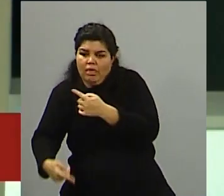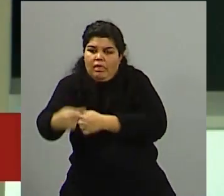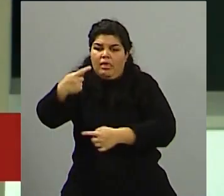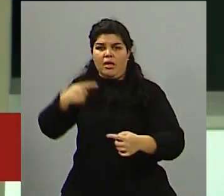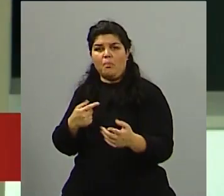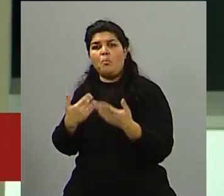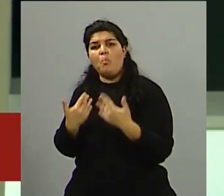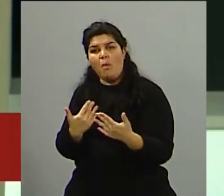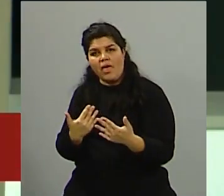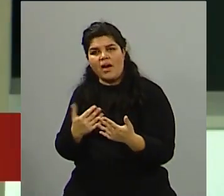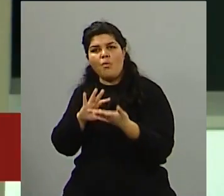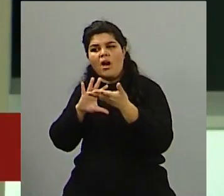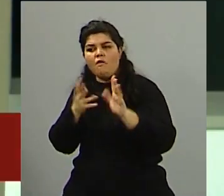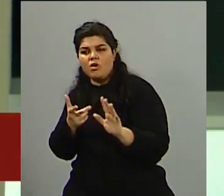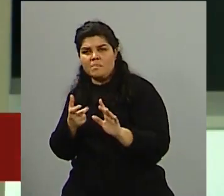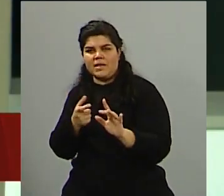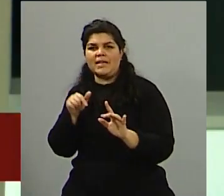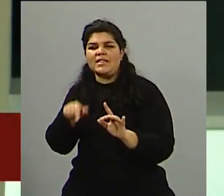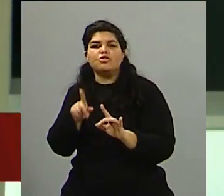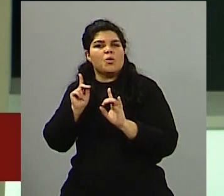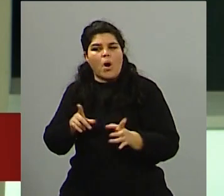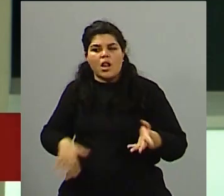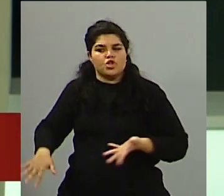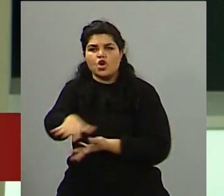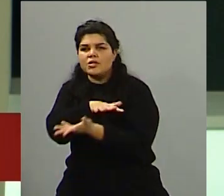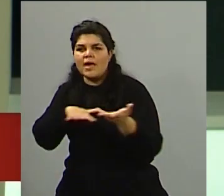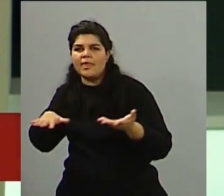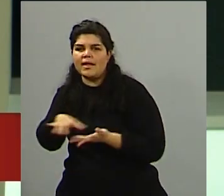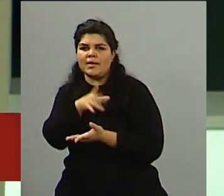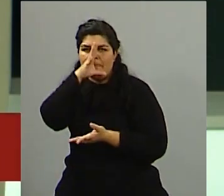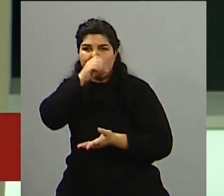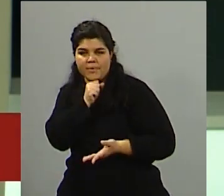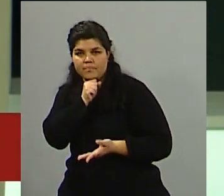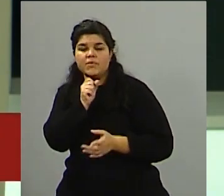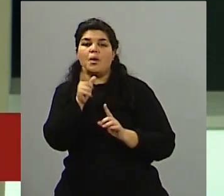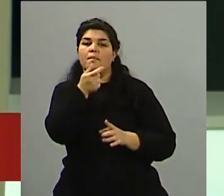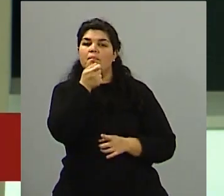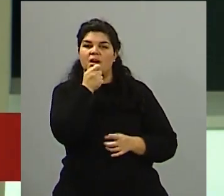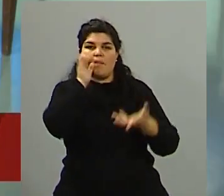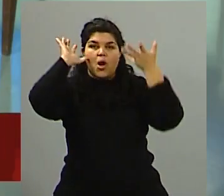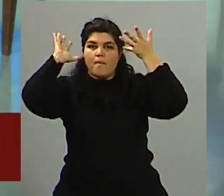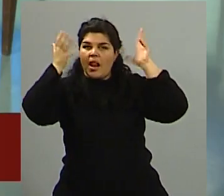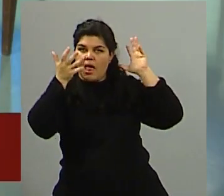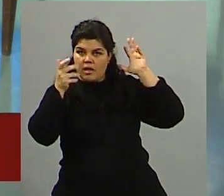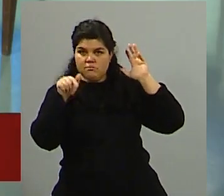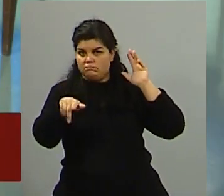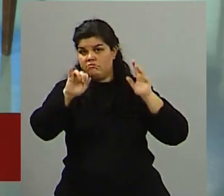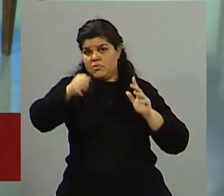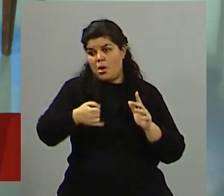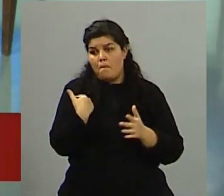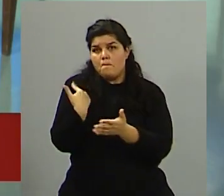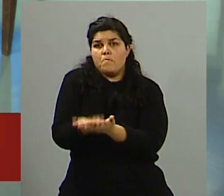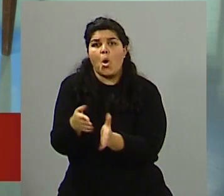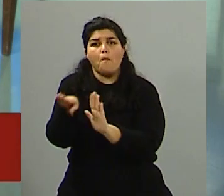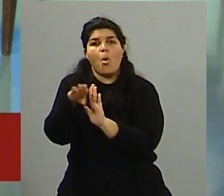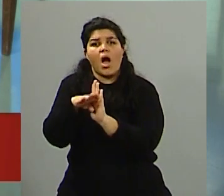bastante estresante el cual hay que atravesar, que bueno, de hecho Milei es el único candidato que tiene una propuesta que nos puede gustar o no, pero es el único que